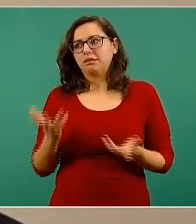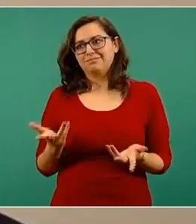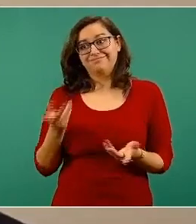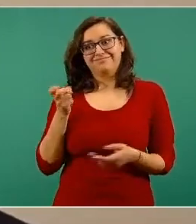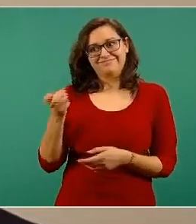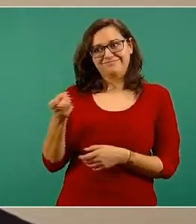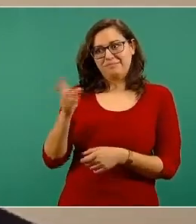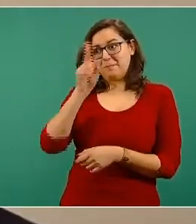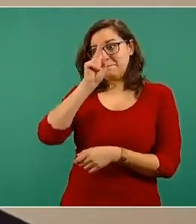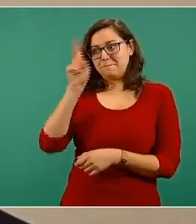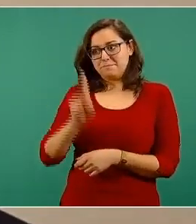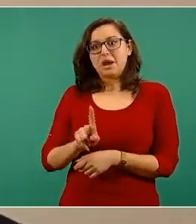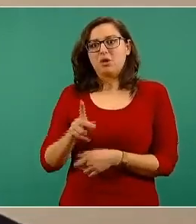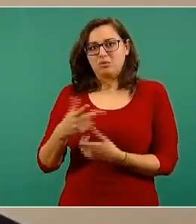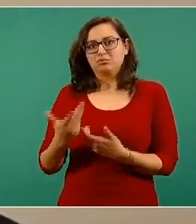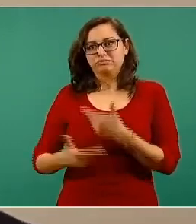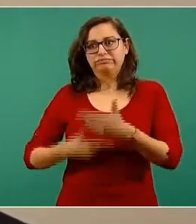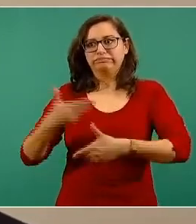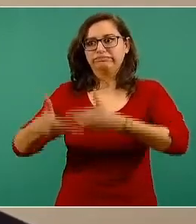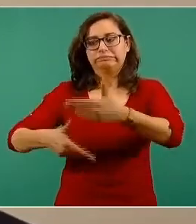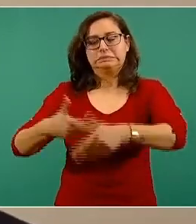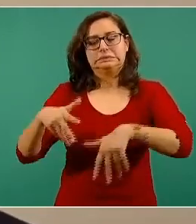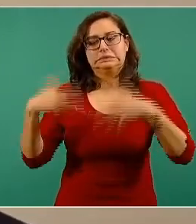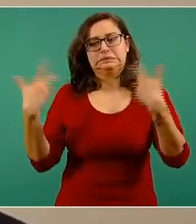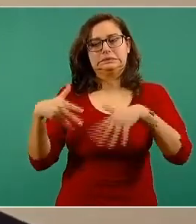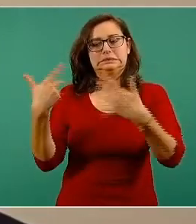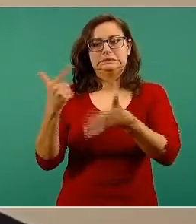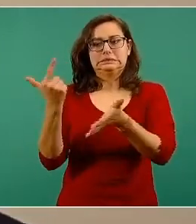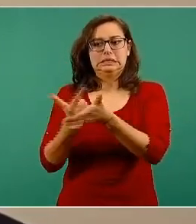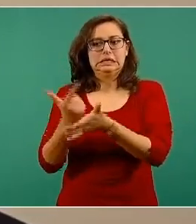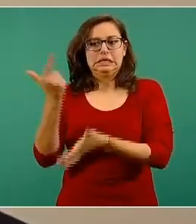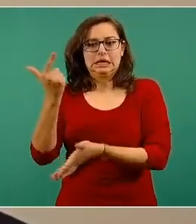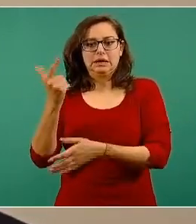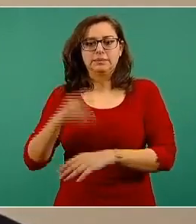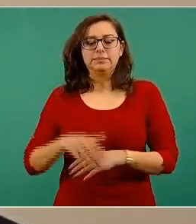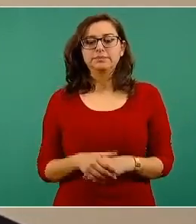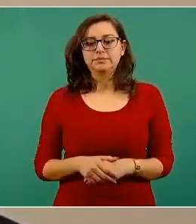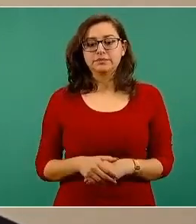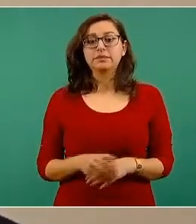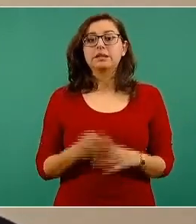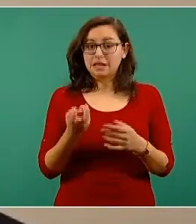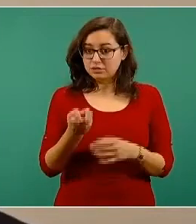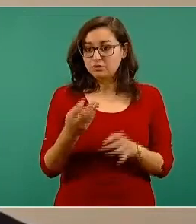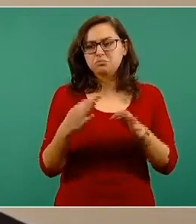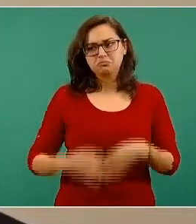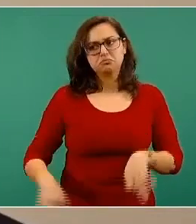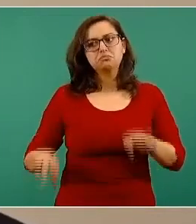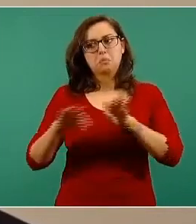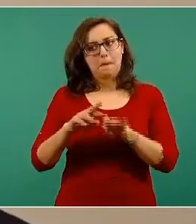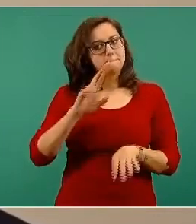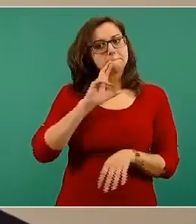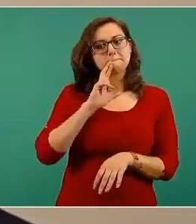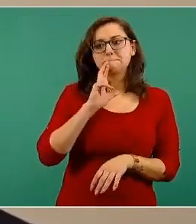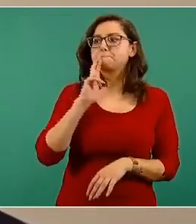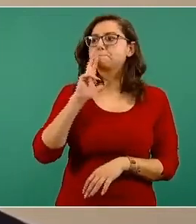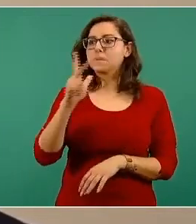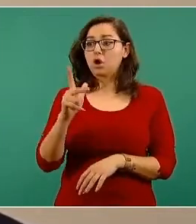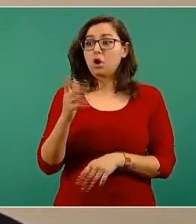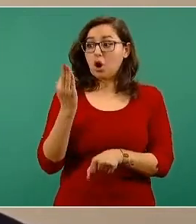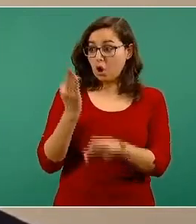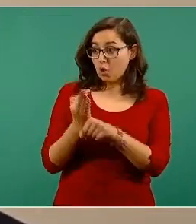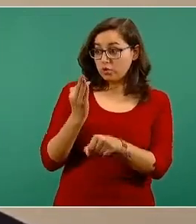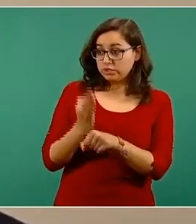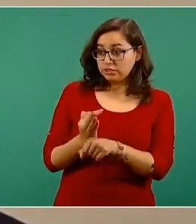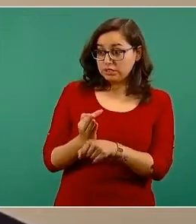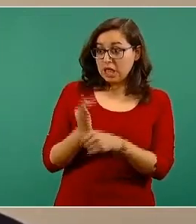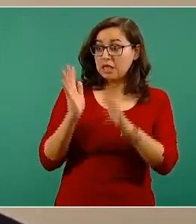y se enfermara, entonces podría tener las consecuencias graves de la enfermedad. Por eso es importante que si tiene ya en este momento,